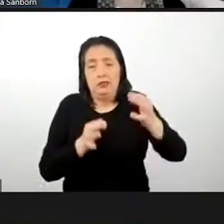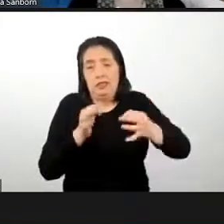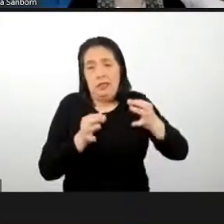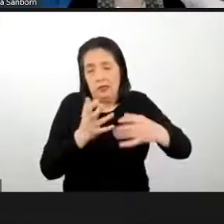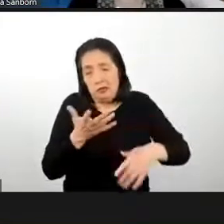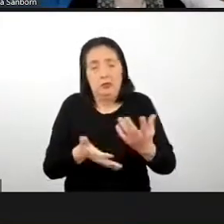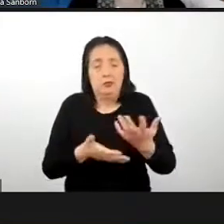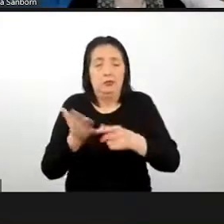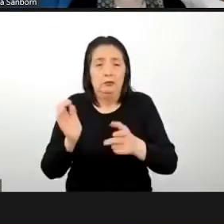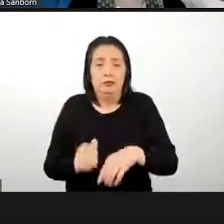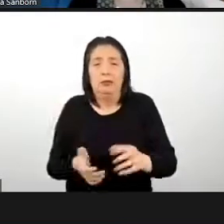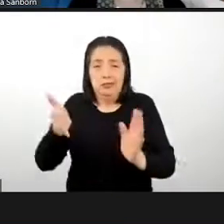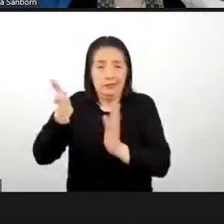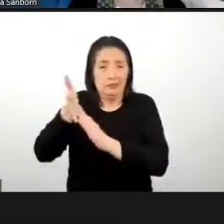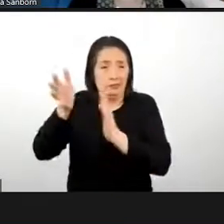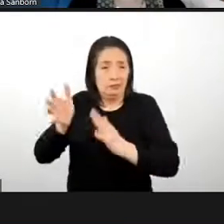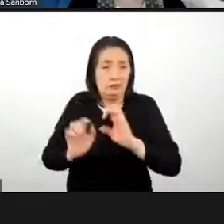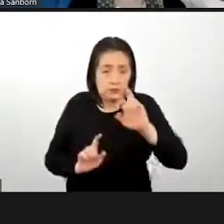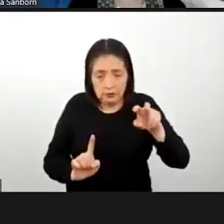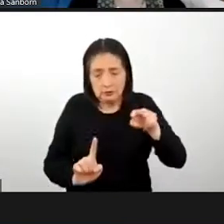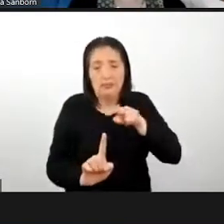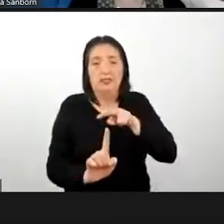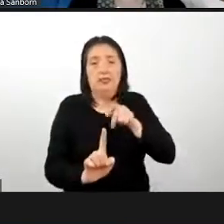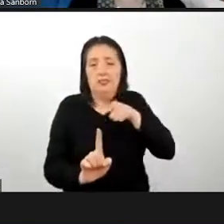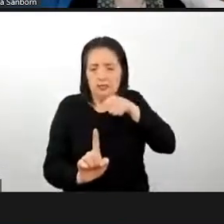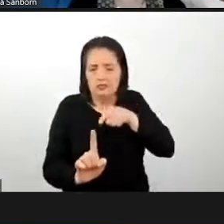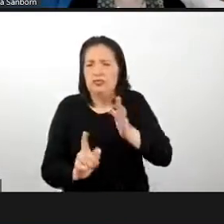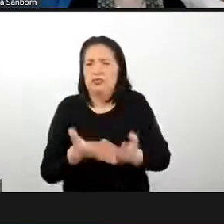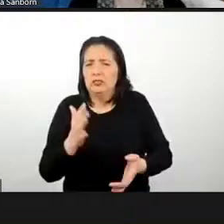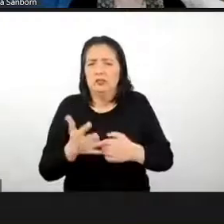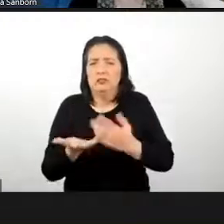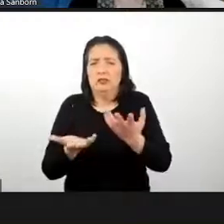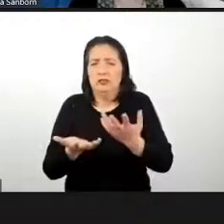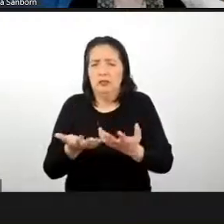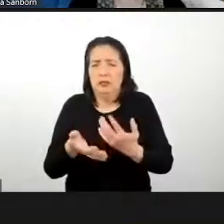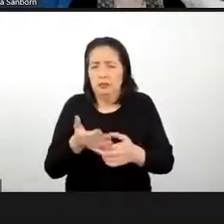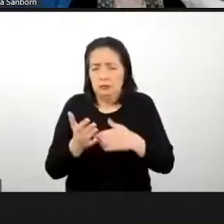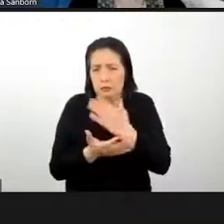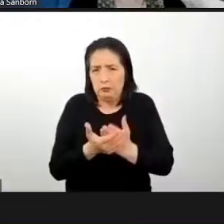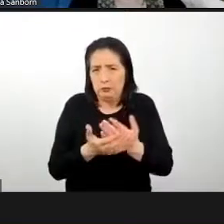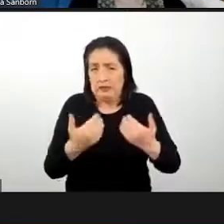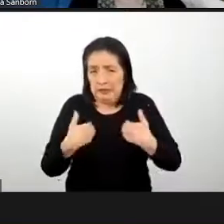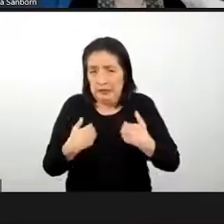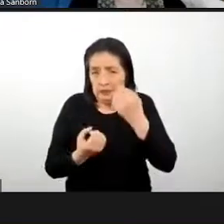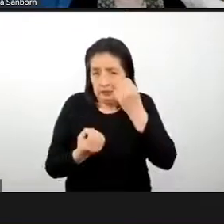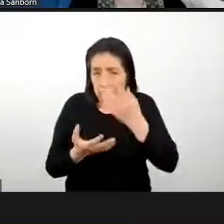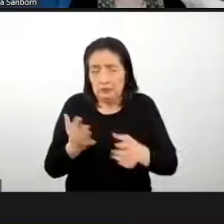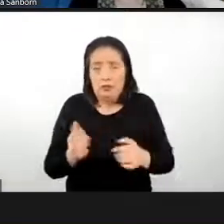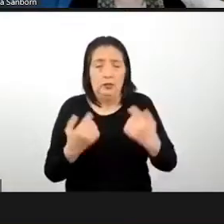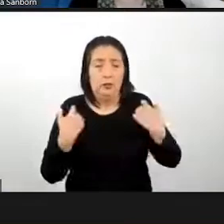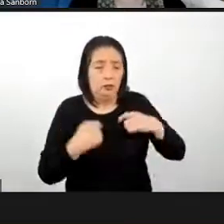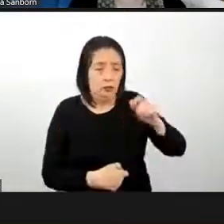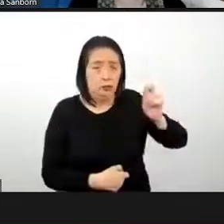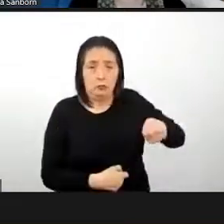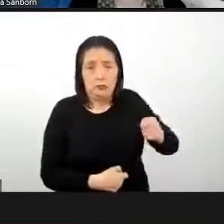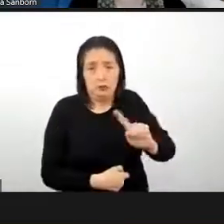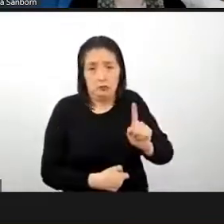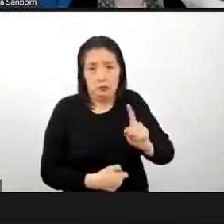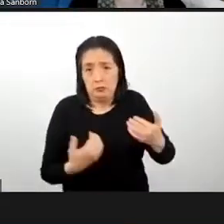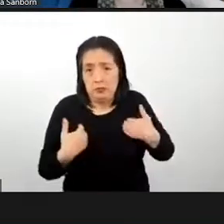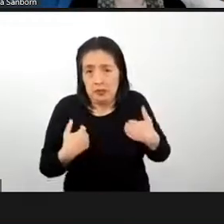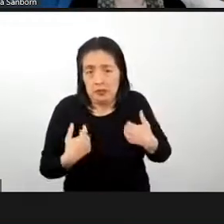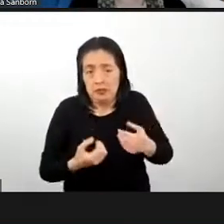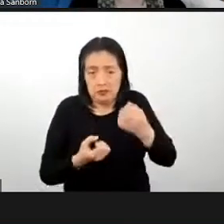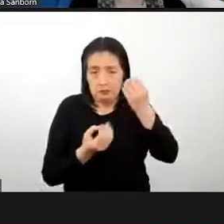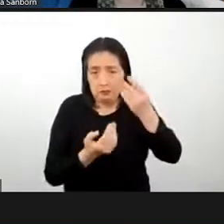pueblo tiene esa visión estructural de los problemas, ¿eh? Y además tiene los datos, porque los jueces de la Corte no los tienen, ¿no?